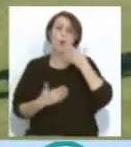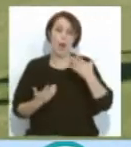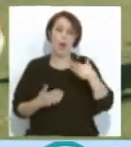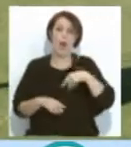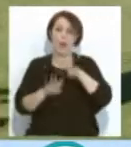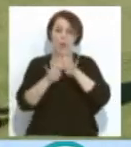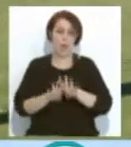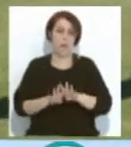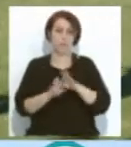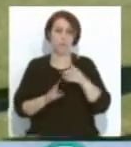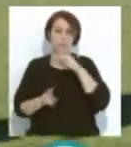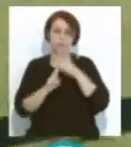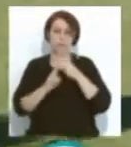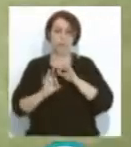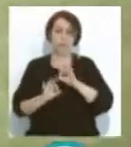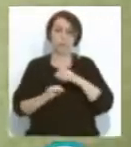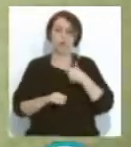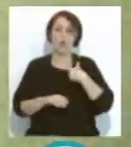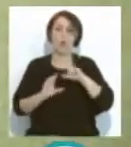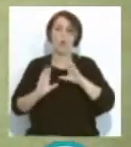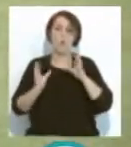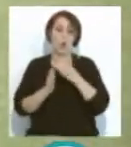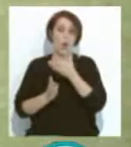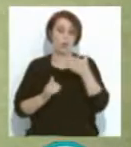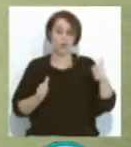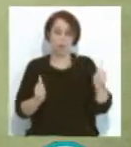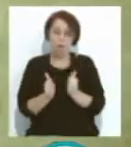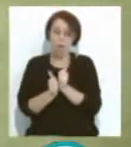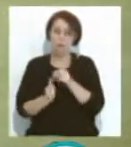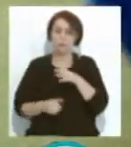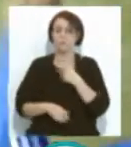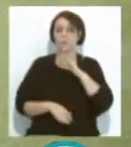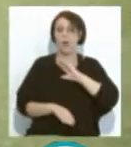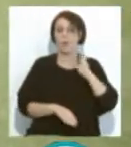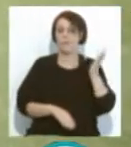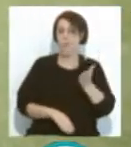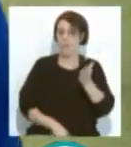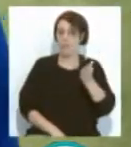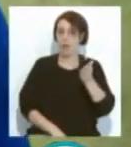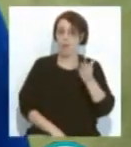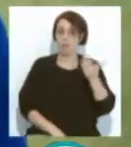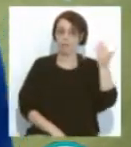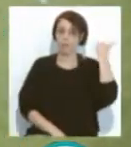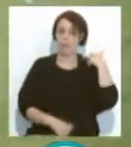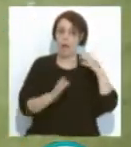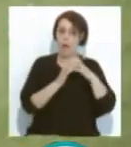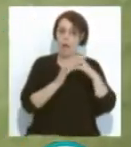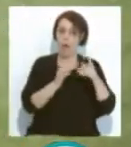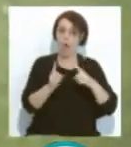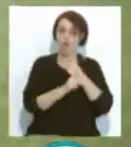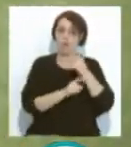Isa Carcelén también entrenando con el resto del grupo después de aquella lesión que se produjo frente al Granada en el